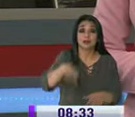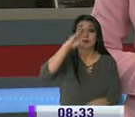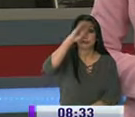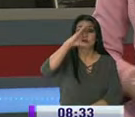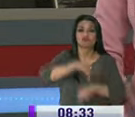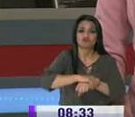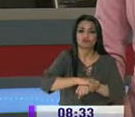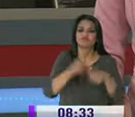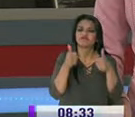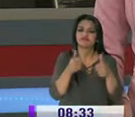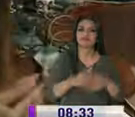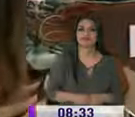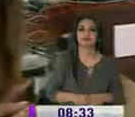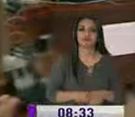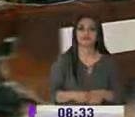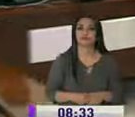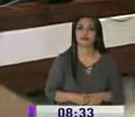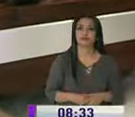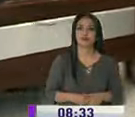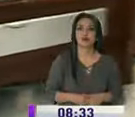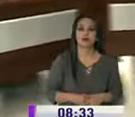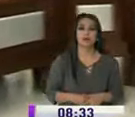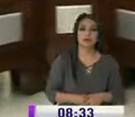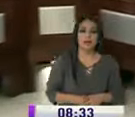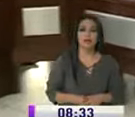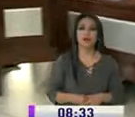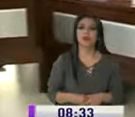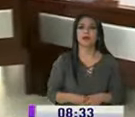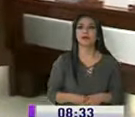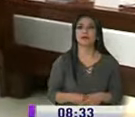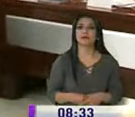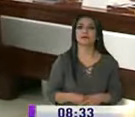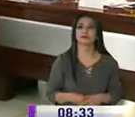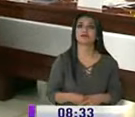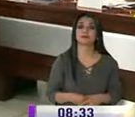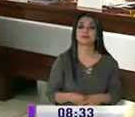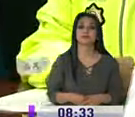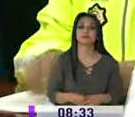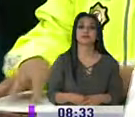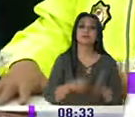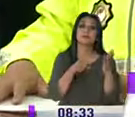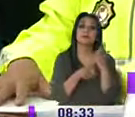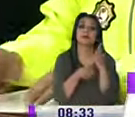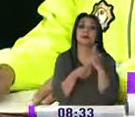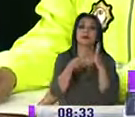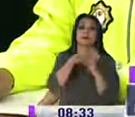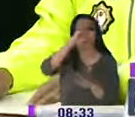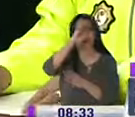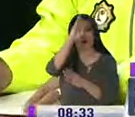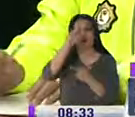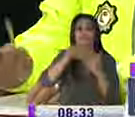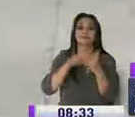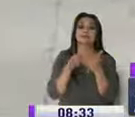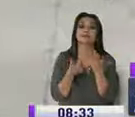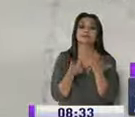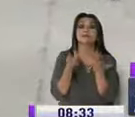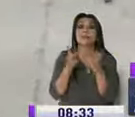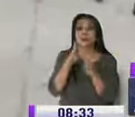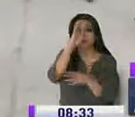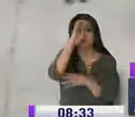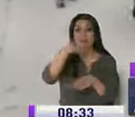cual aparentemente existieron varios problemas que la concejala ya nos ha indicado y, ha indicado también a través de